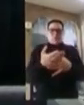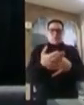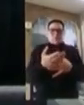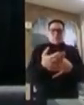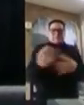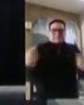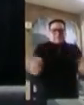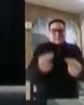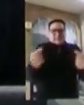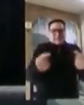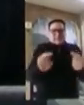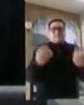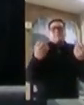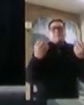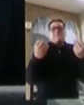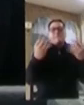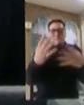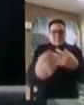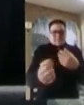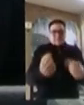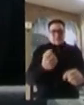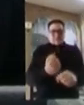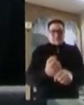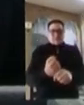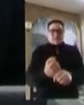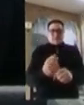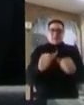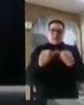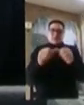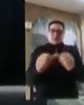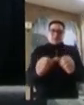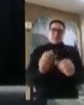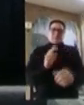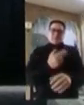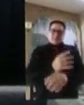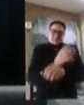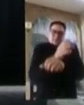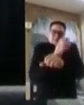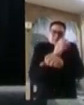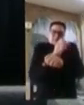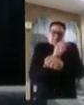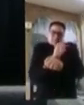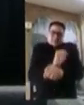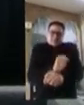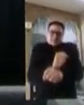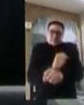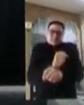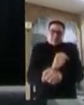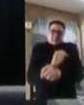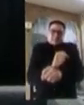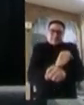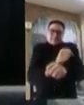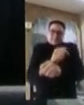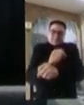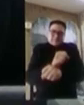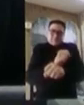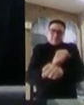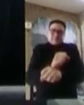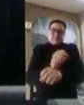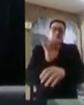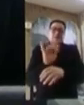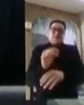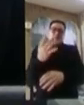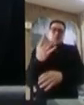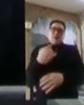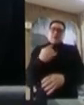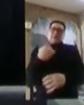años ha tenido esclavizada a la gente. Por eso nosotros en esta mañana lo decimos